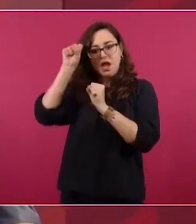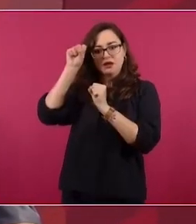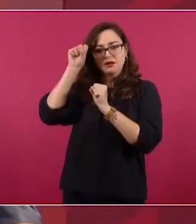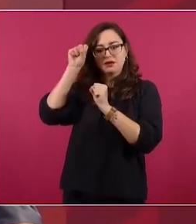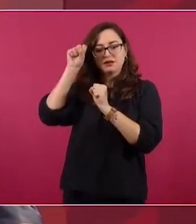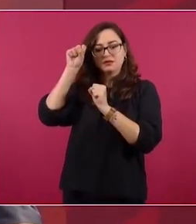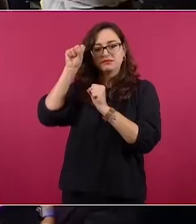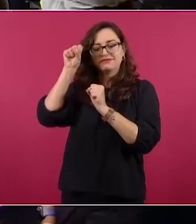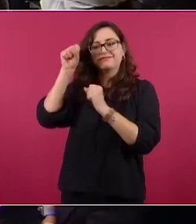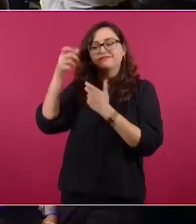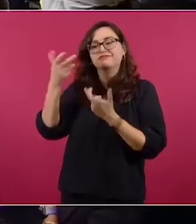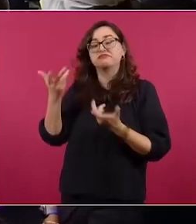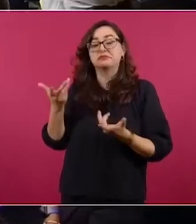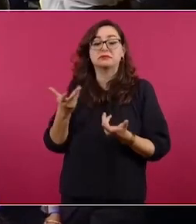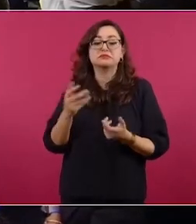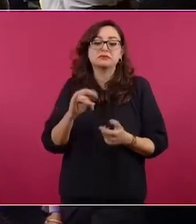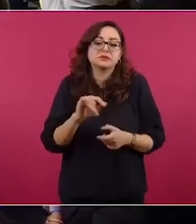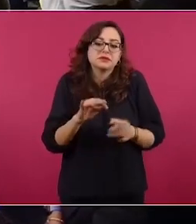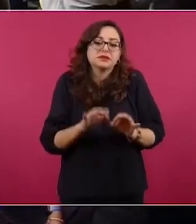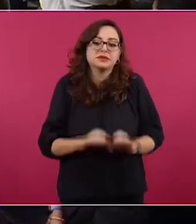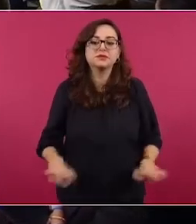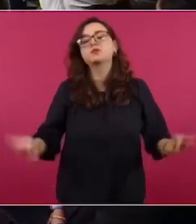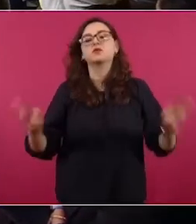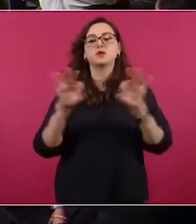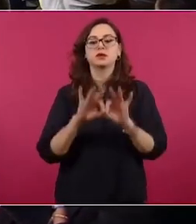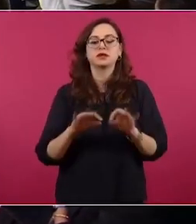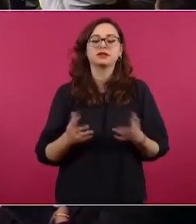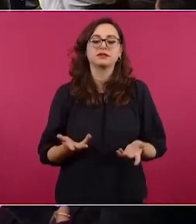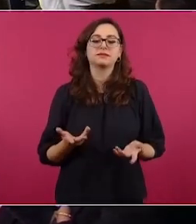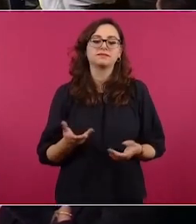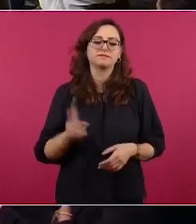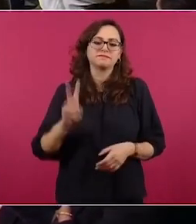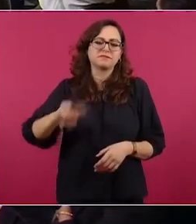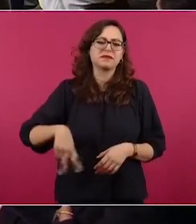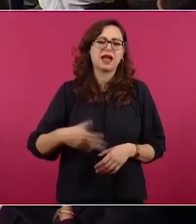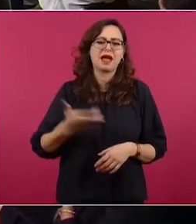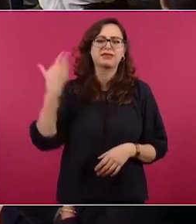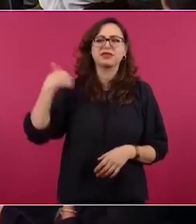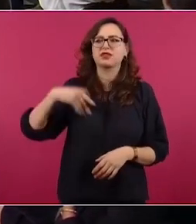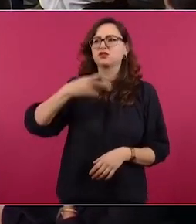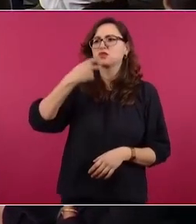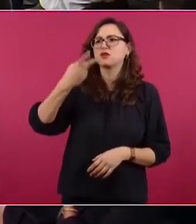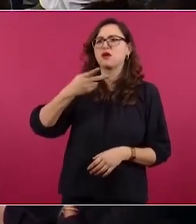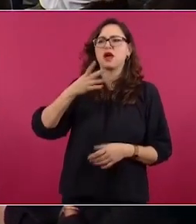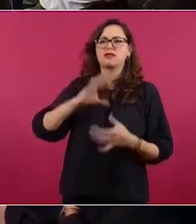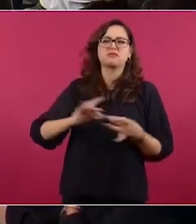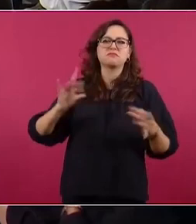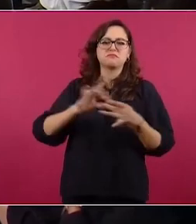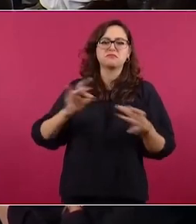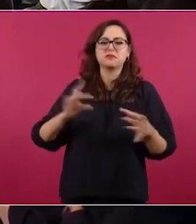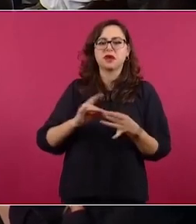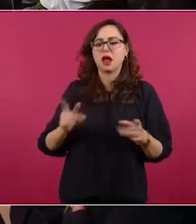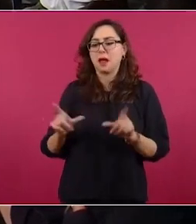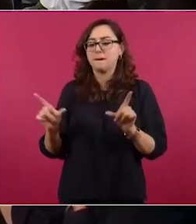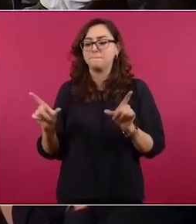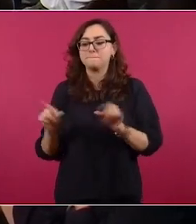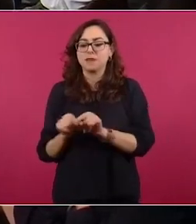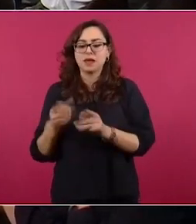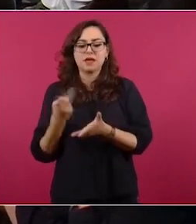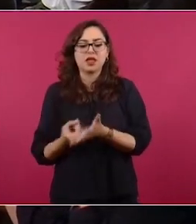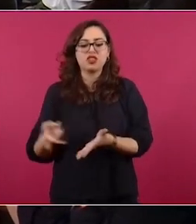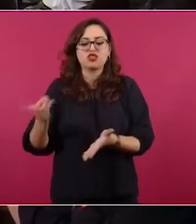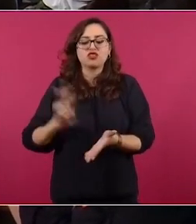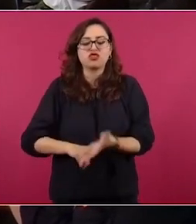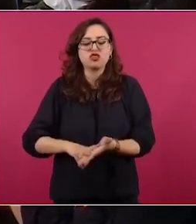Se decía antes de que bueno y breve, doblemente bueno, pero en un segundo no se